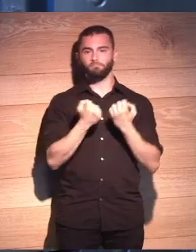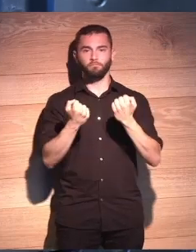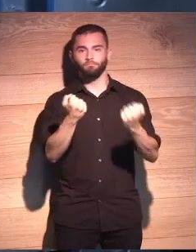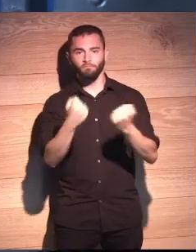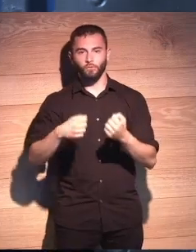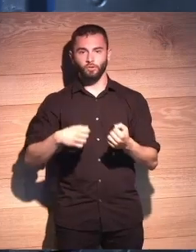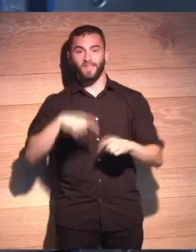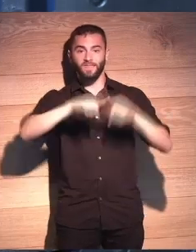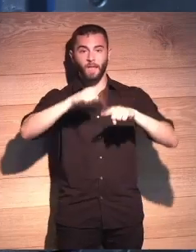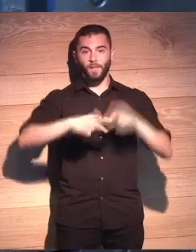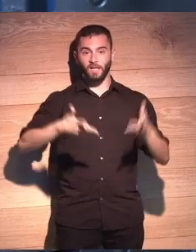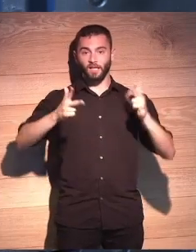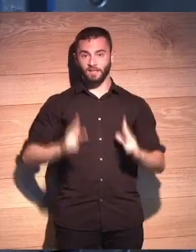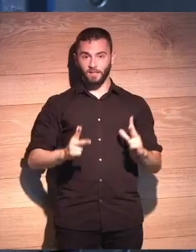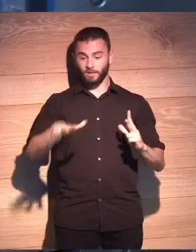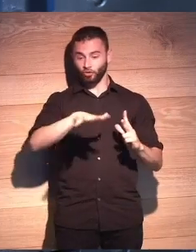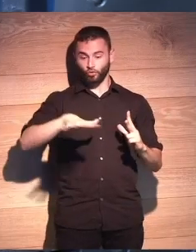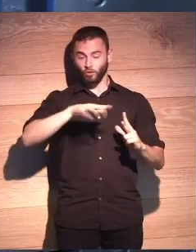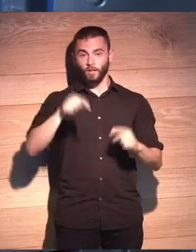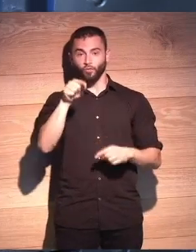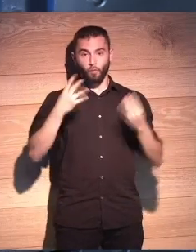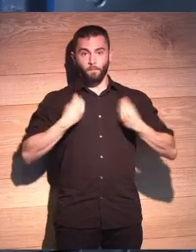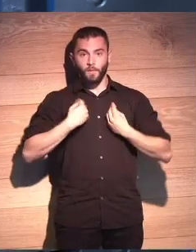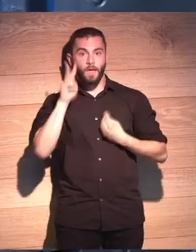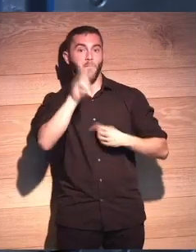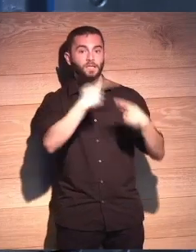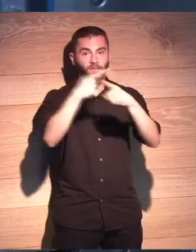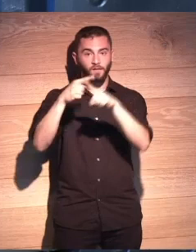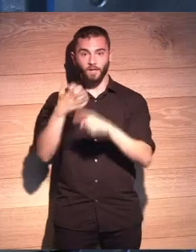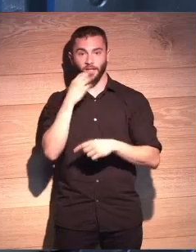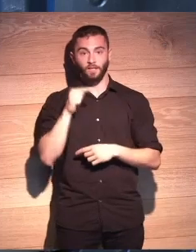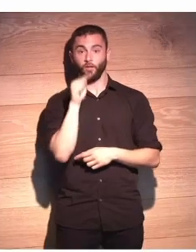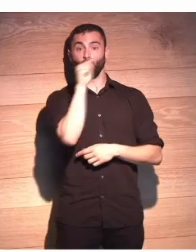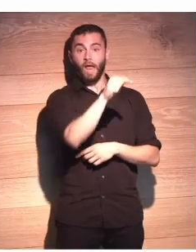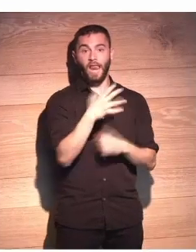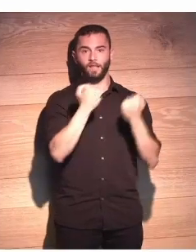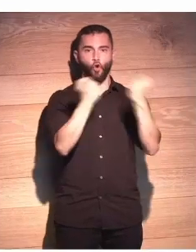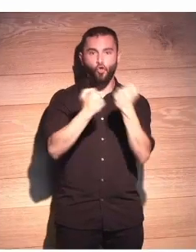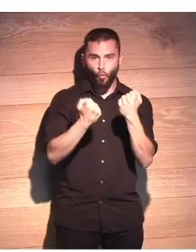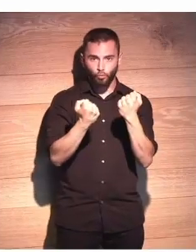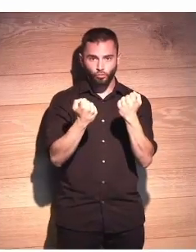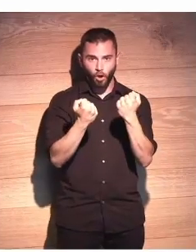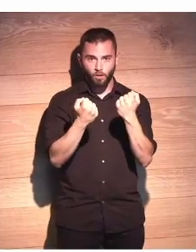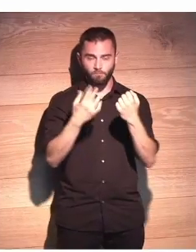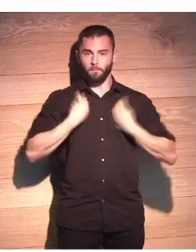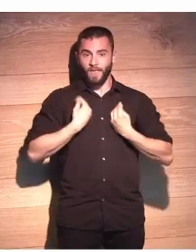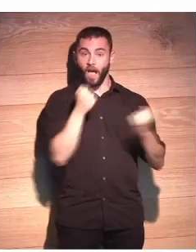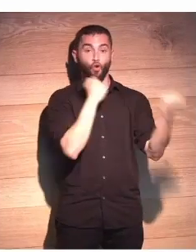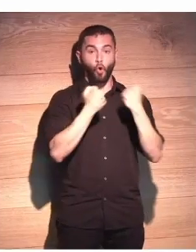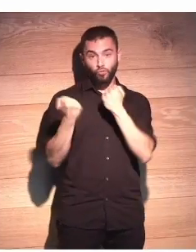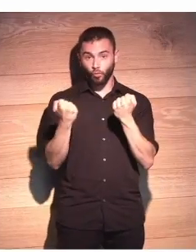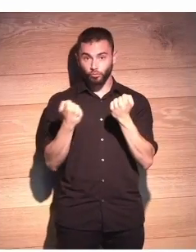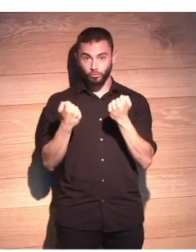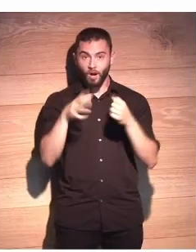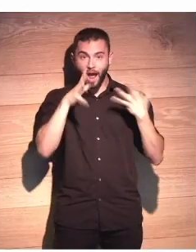Según donde te sientes, tú ves la vida de una manera. Si te sientas delante, eres el conductor, y la vida del conductor seguramente piensa